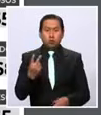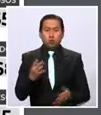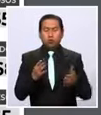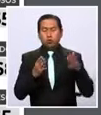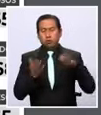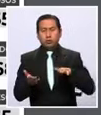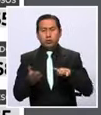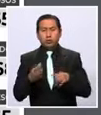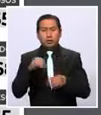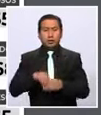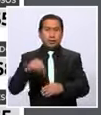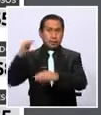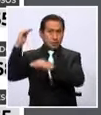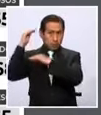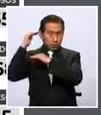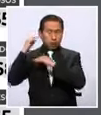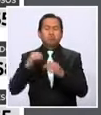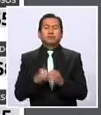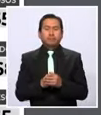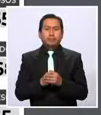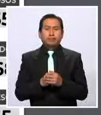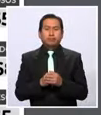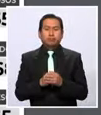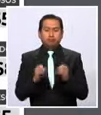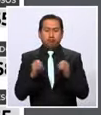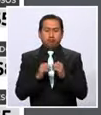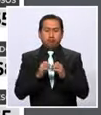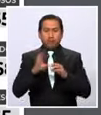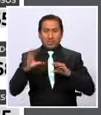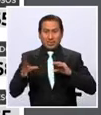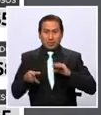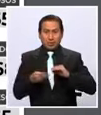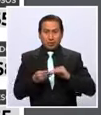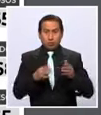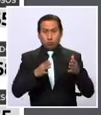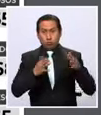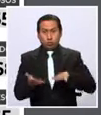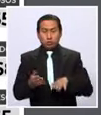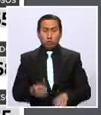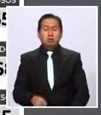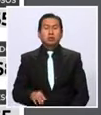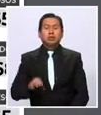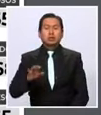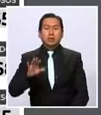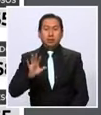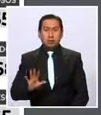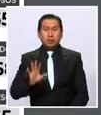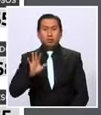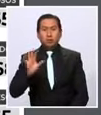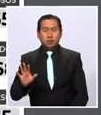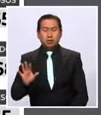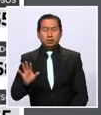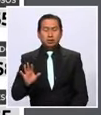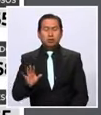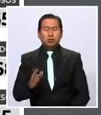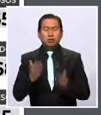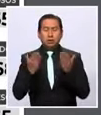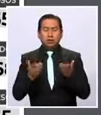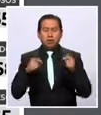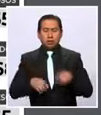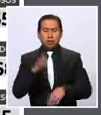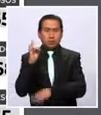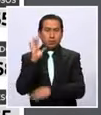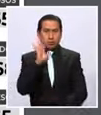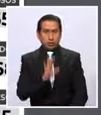en santa cruz haciendo un total acumulado de cincuenta y cinco decesos a